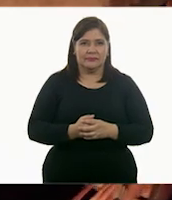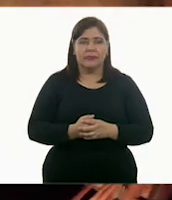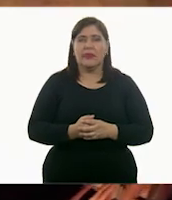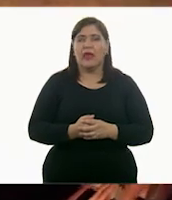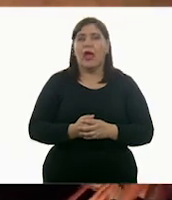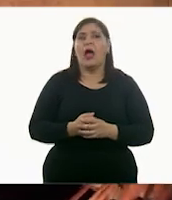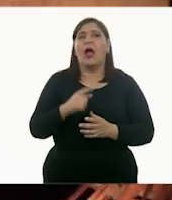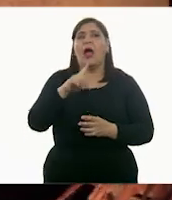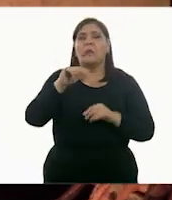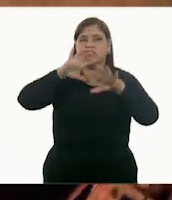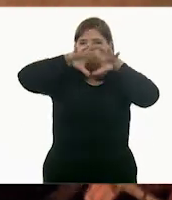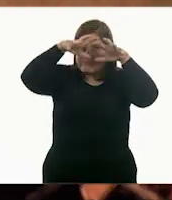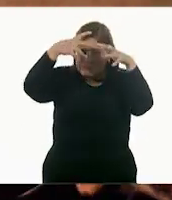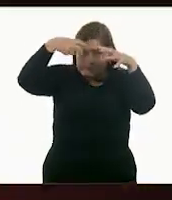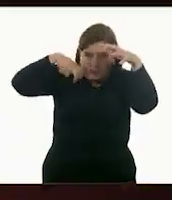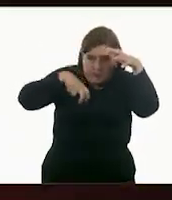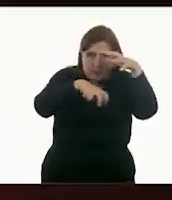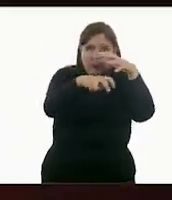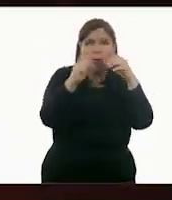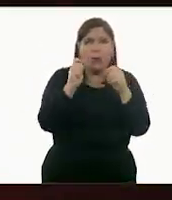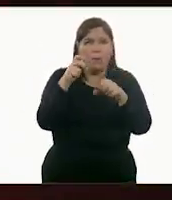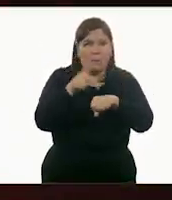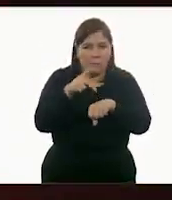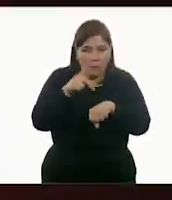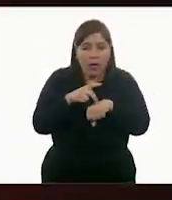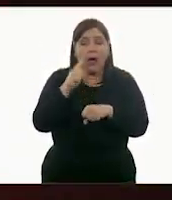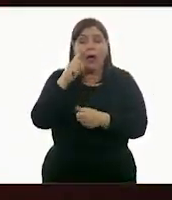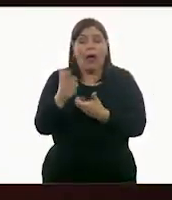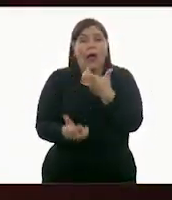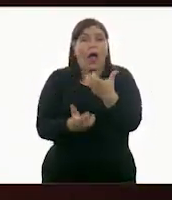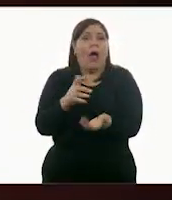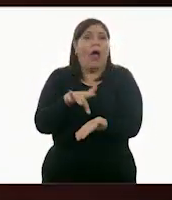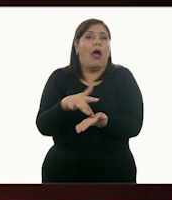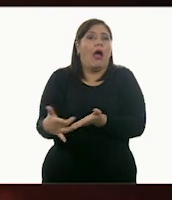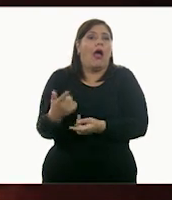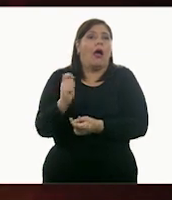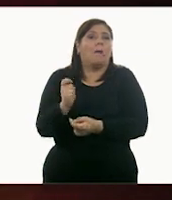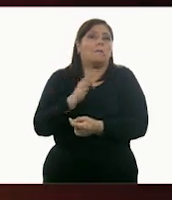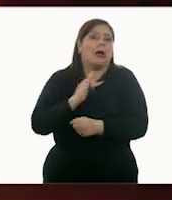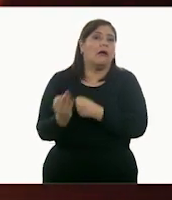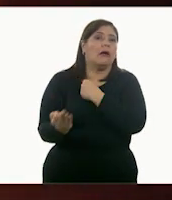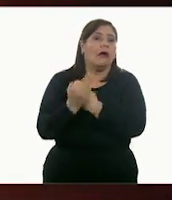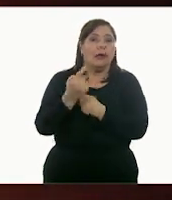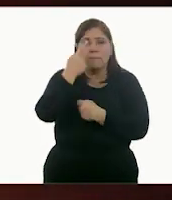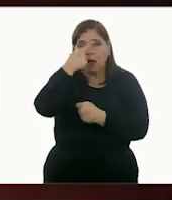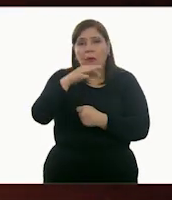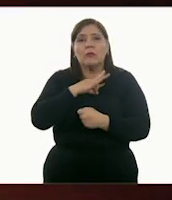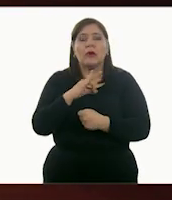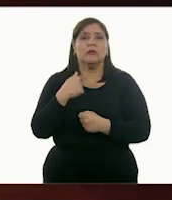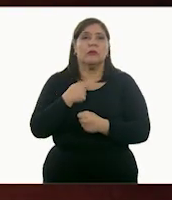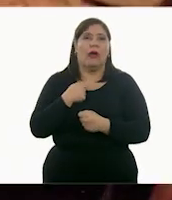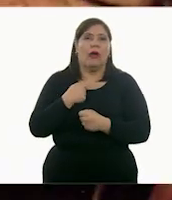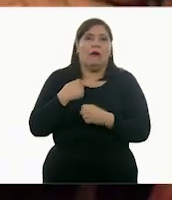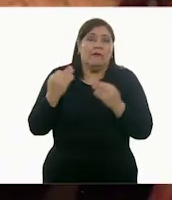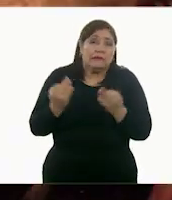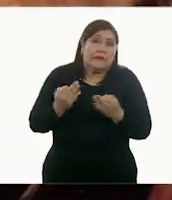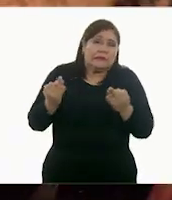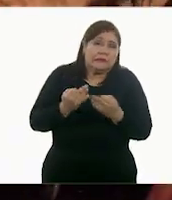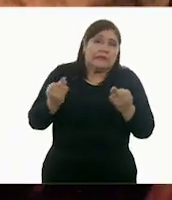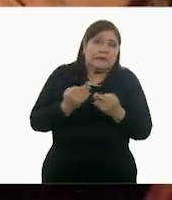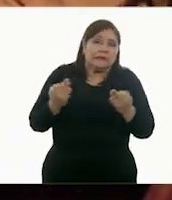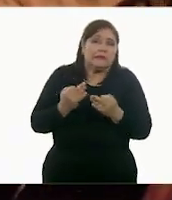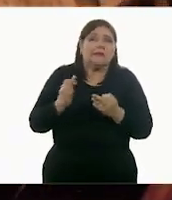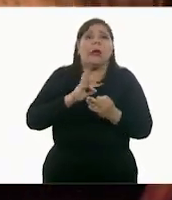Se refugiaron en cavernas y el dominio del fuego les ayudó, entre otras cosas, a soportar la temperatura que